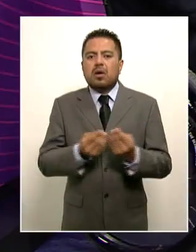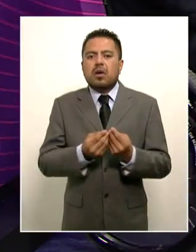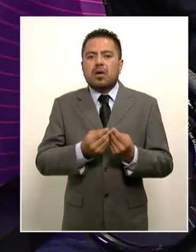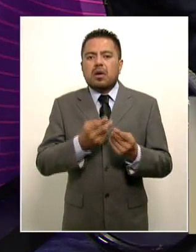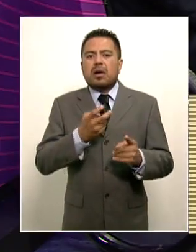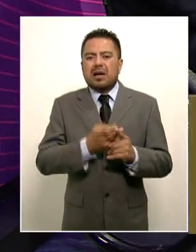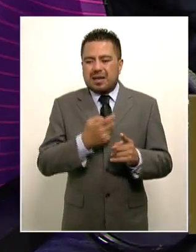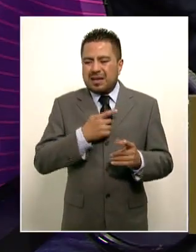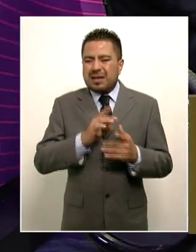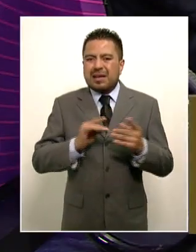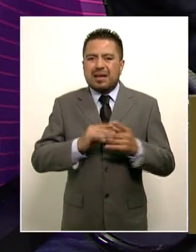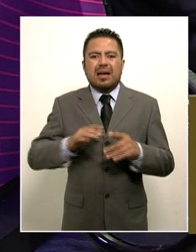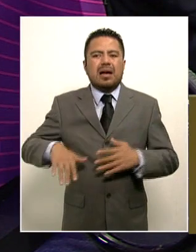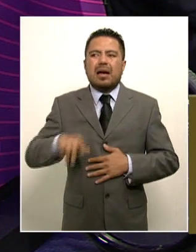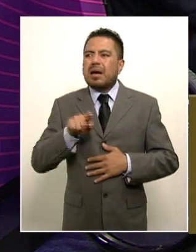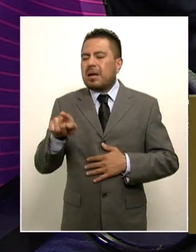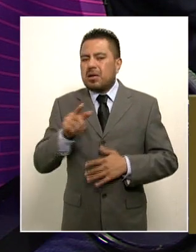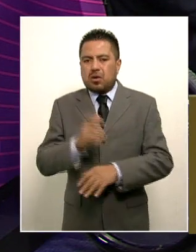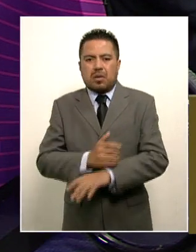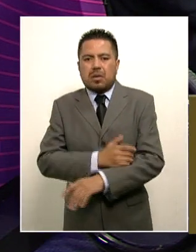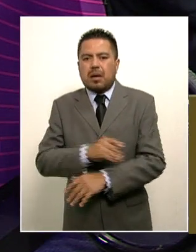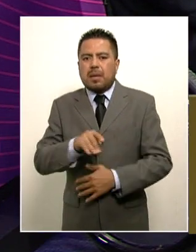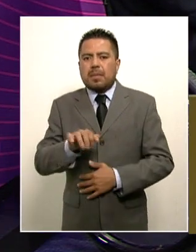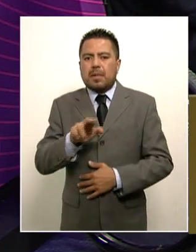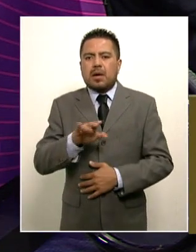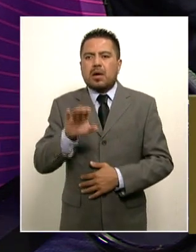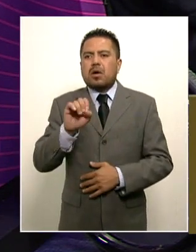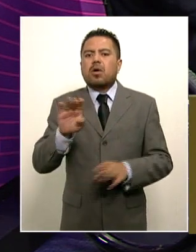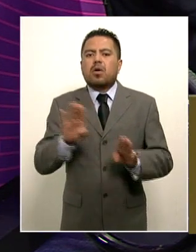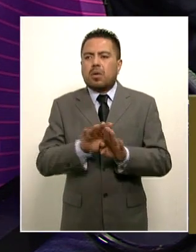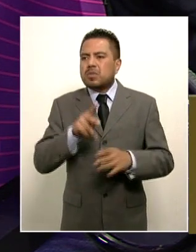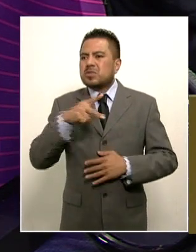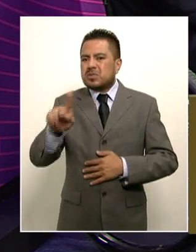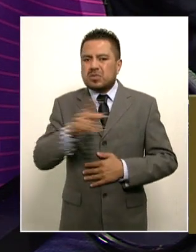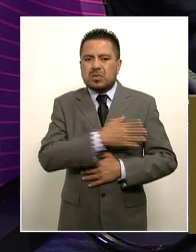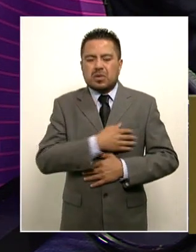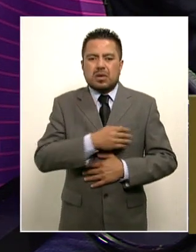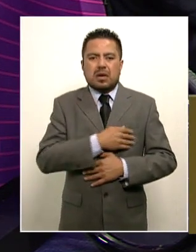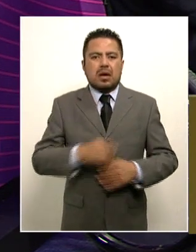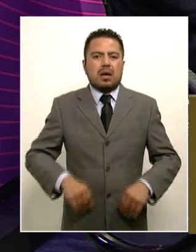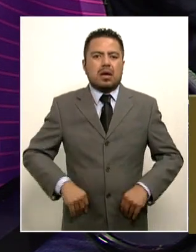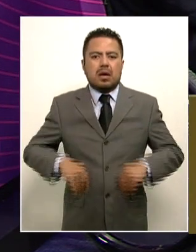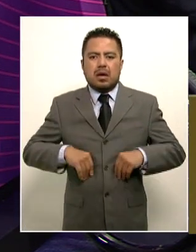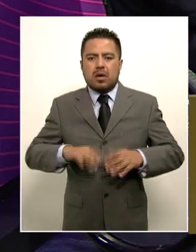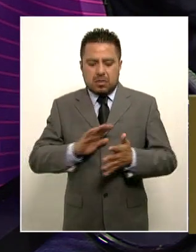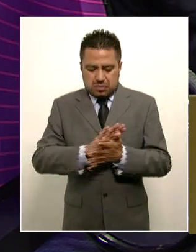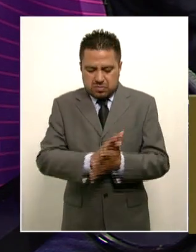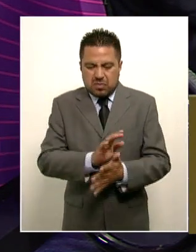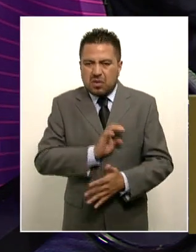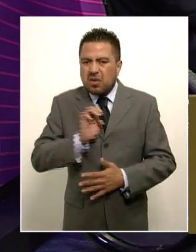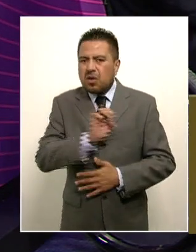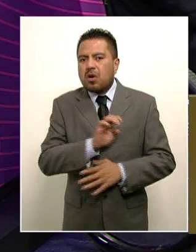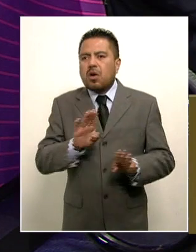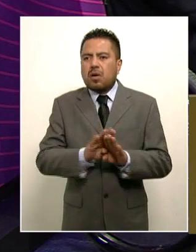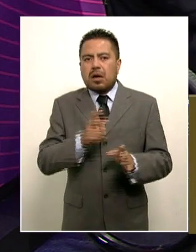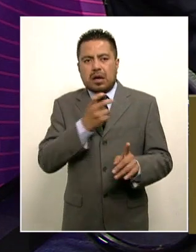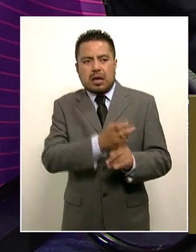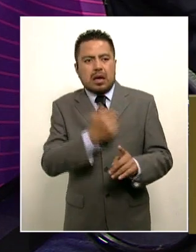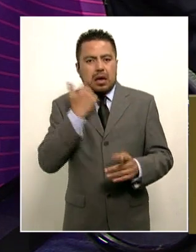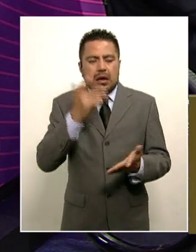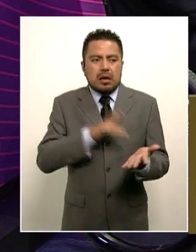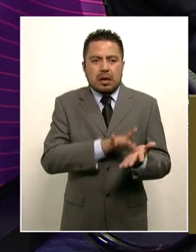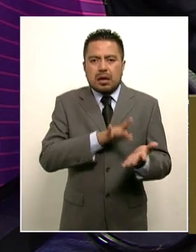le comentaba a nuestro compañero Marcos, que me gustó mucho de cómo su hijo vivió la parte del bullying, cómo él quiso el apoyo en